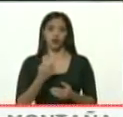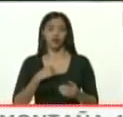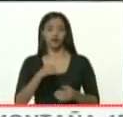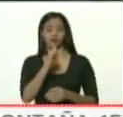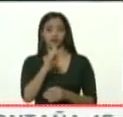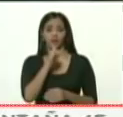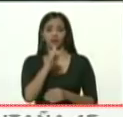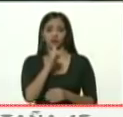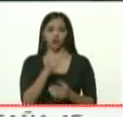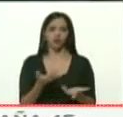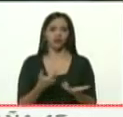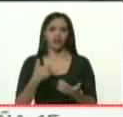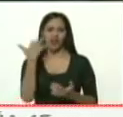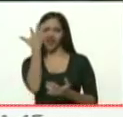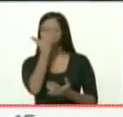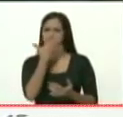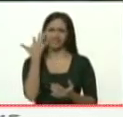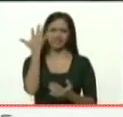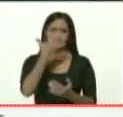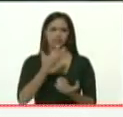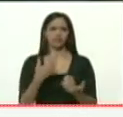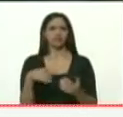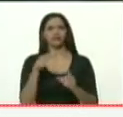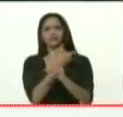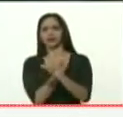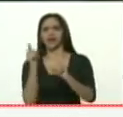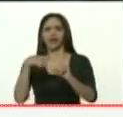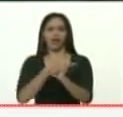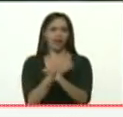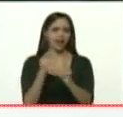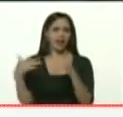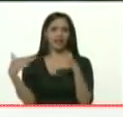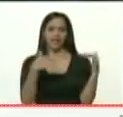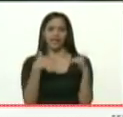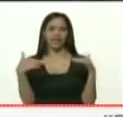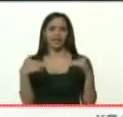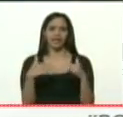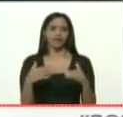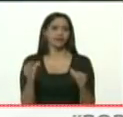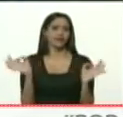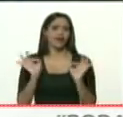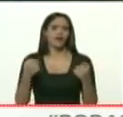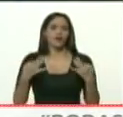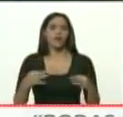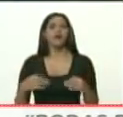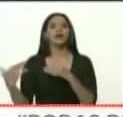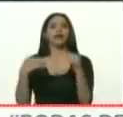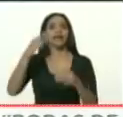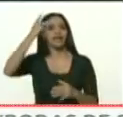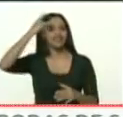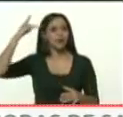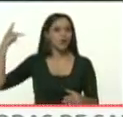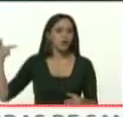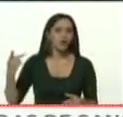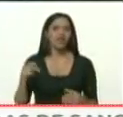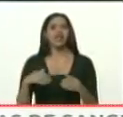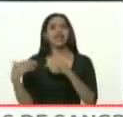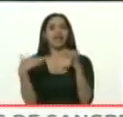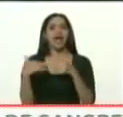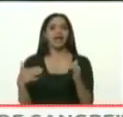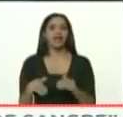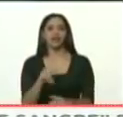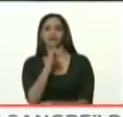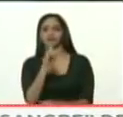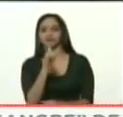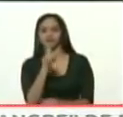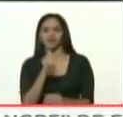la desinformación, ese es el formato de la guerra no convencional, lo que es la guerra psicológica, la guerra mediática,